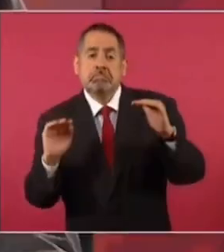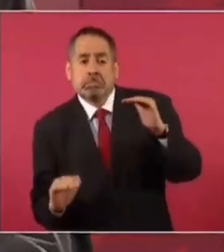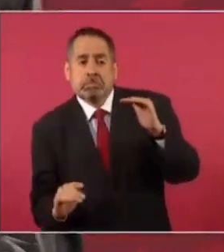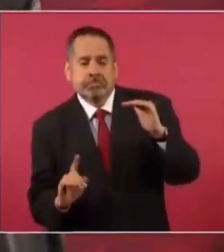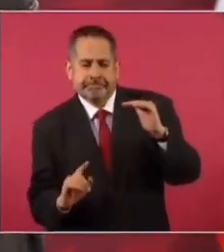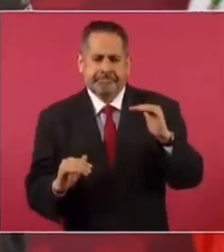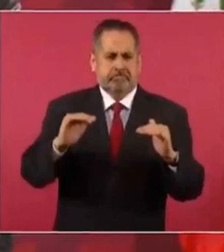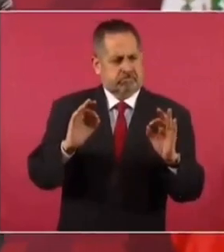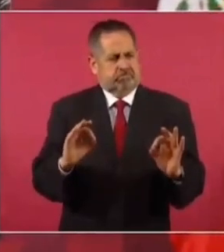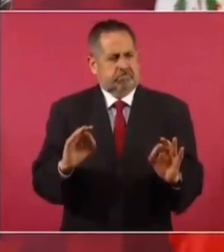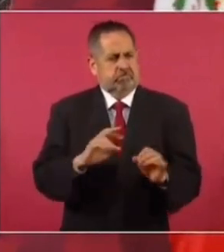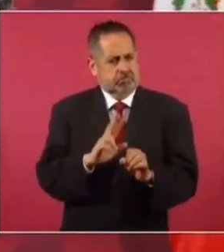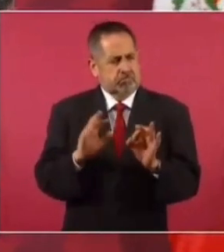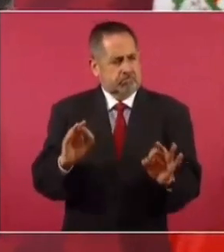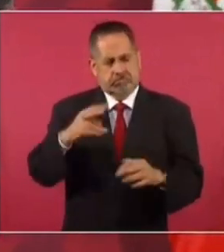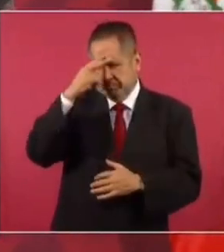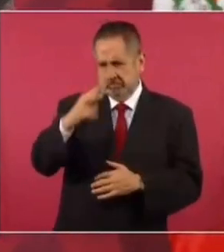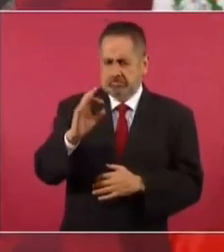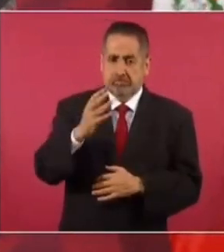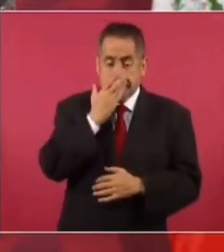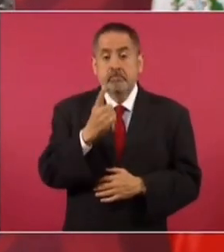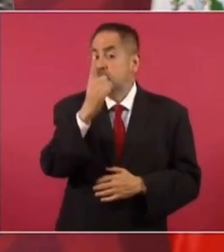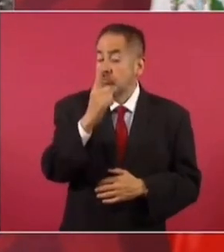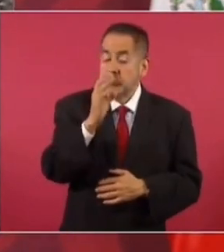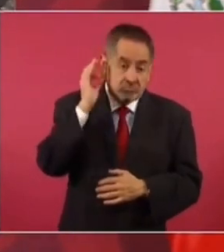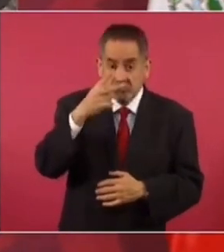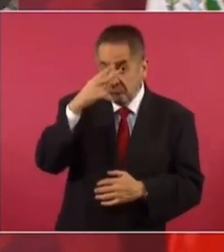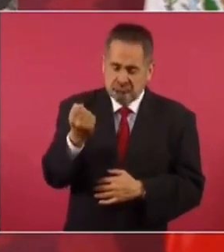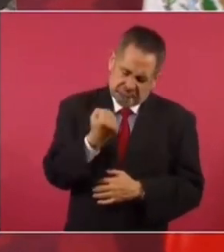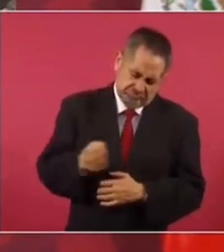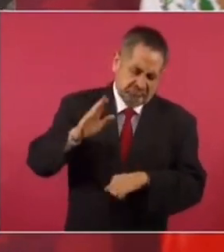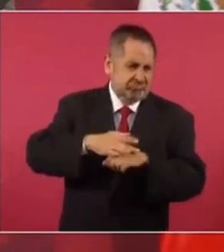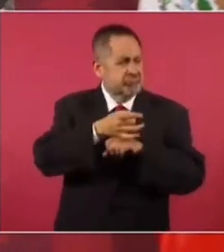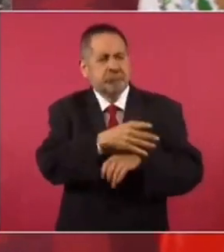sí, México, en lo que somos más, con todo respeto,